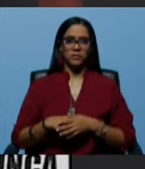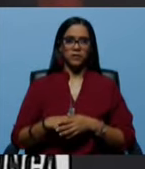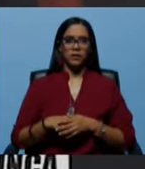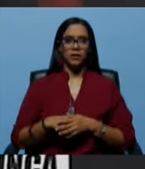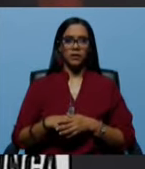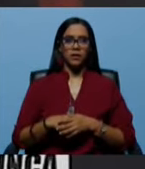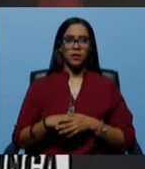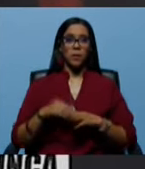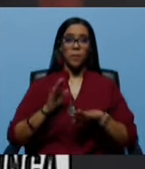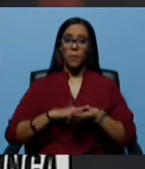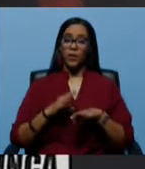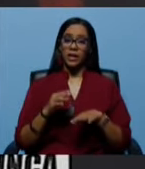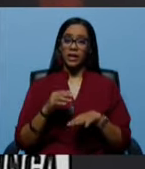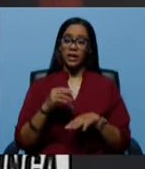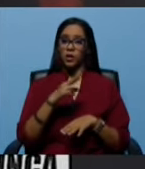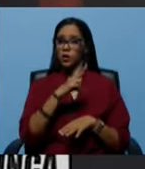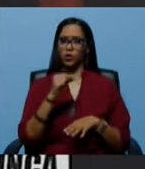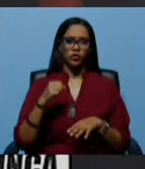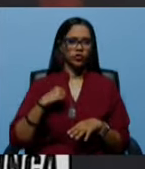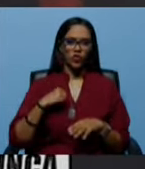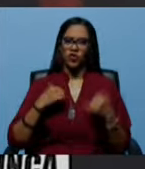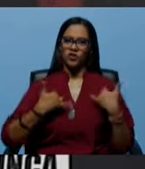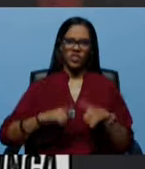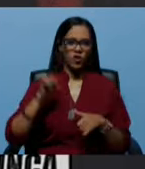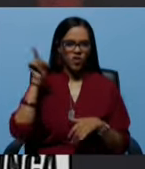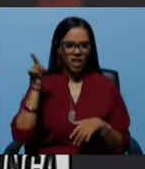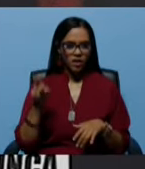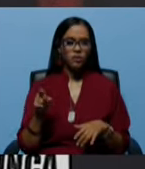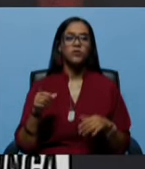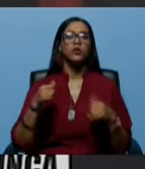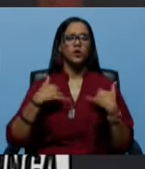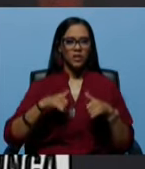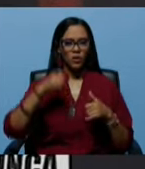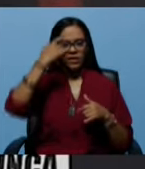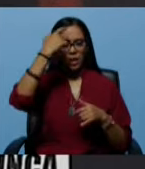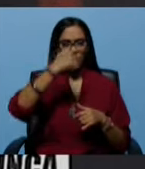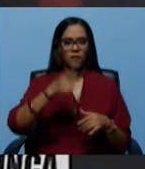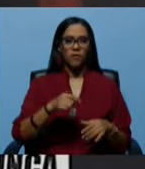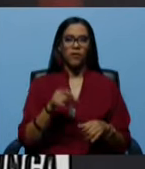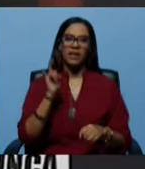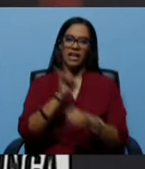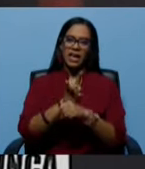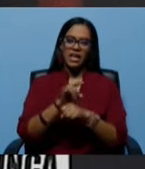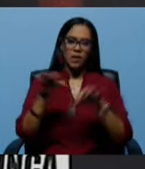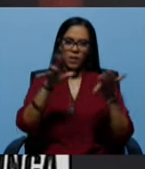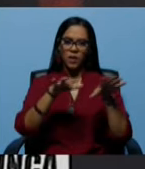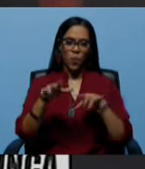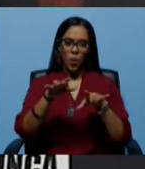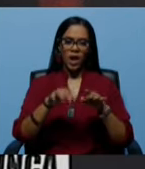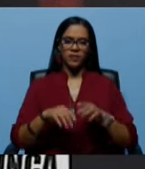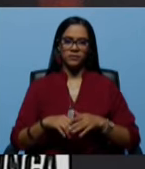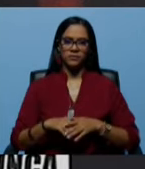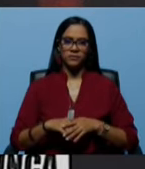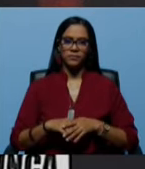Porque no son los hijos de ellos, ¿eh? Son los hijos del pueblo que engañan y manipulan.